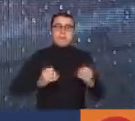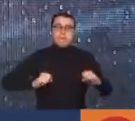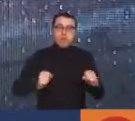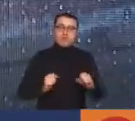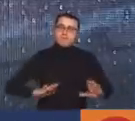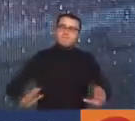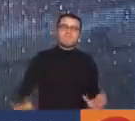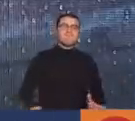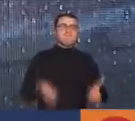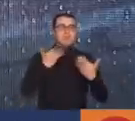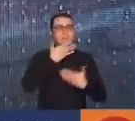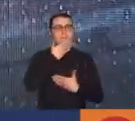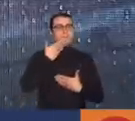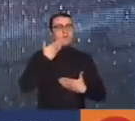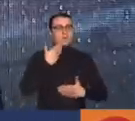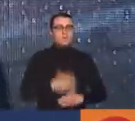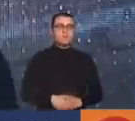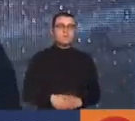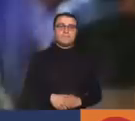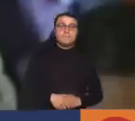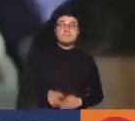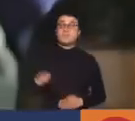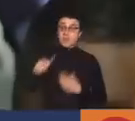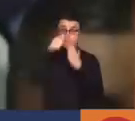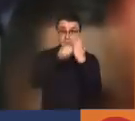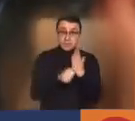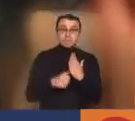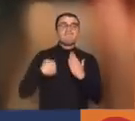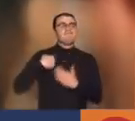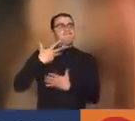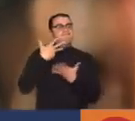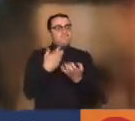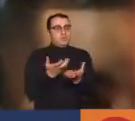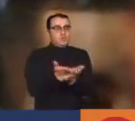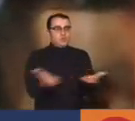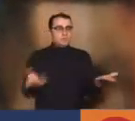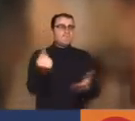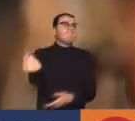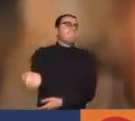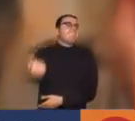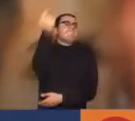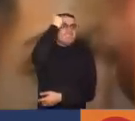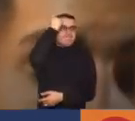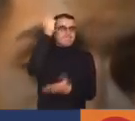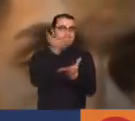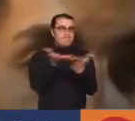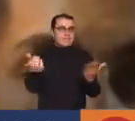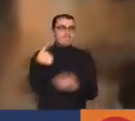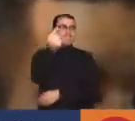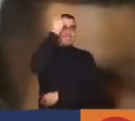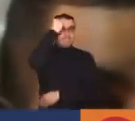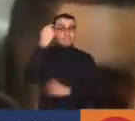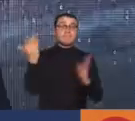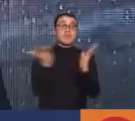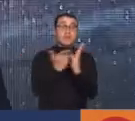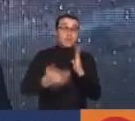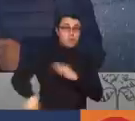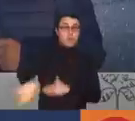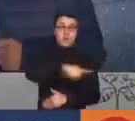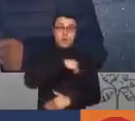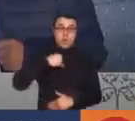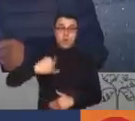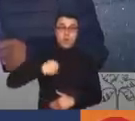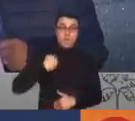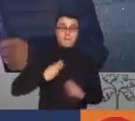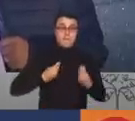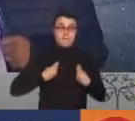Entonces, ese es un programa que quiero que ustedes tengan presente, la educación de la juventud en